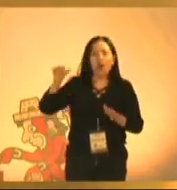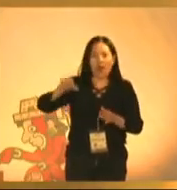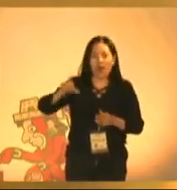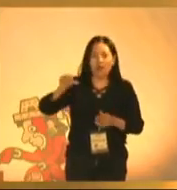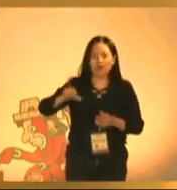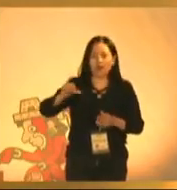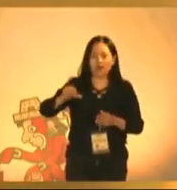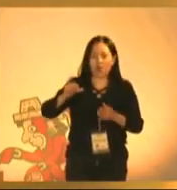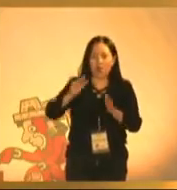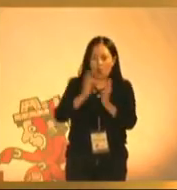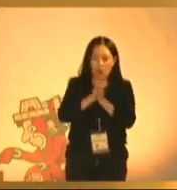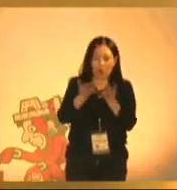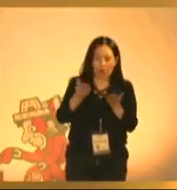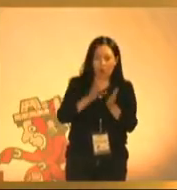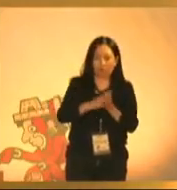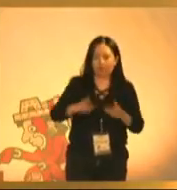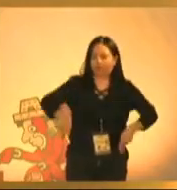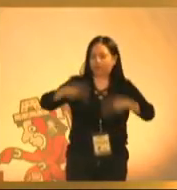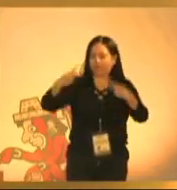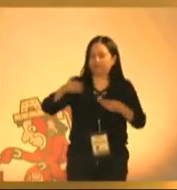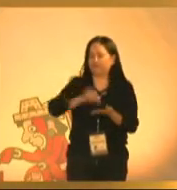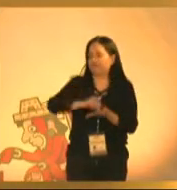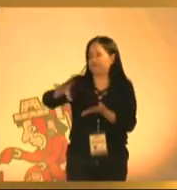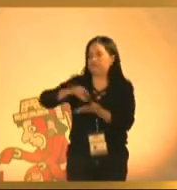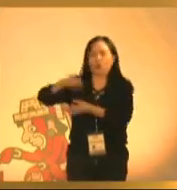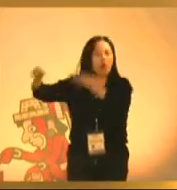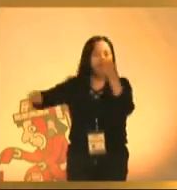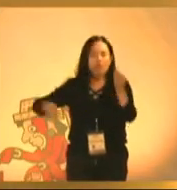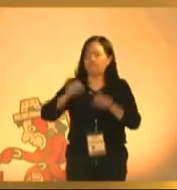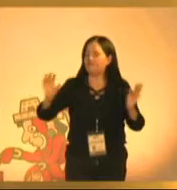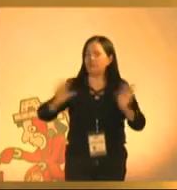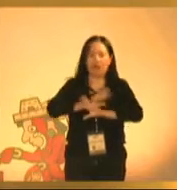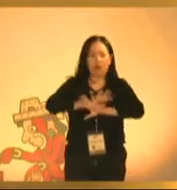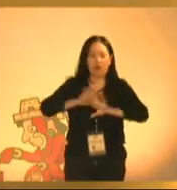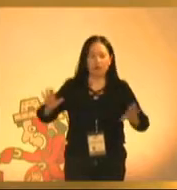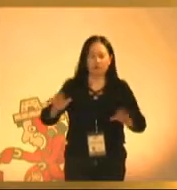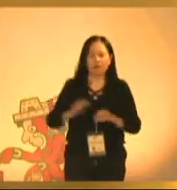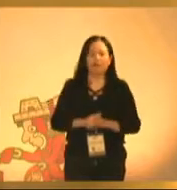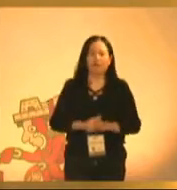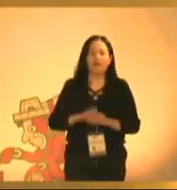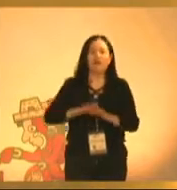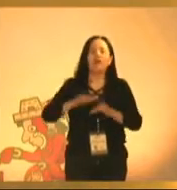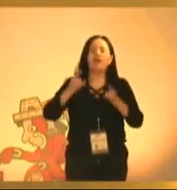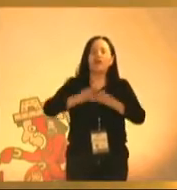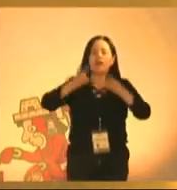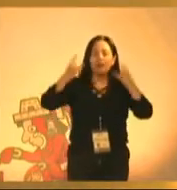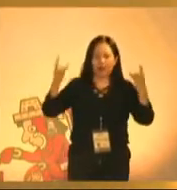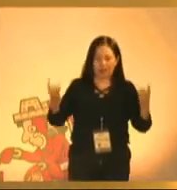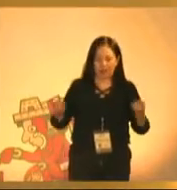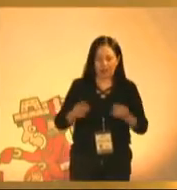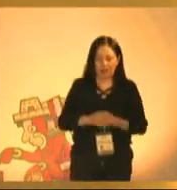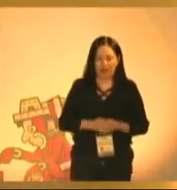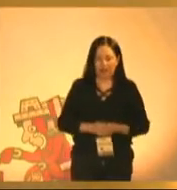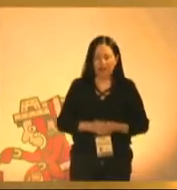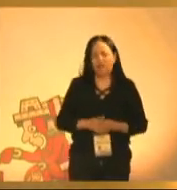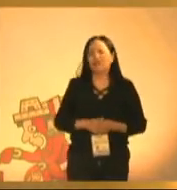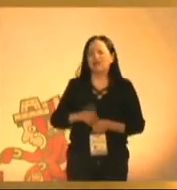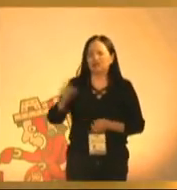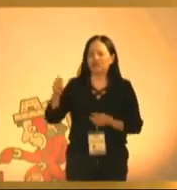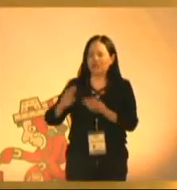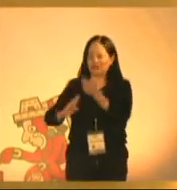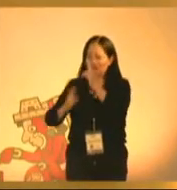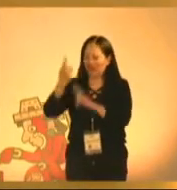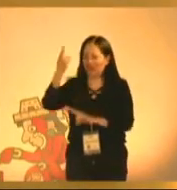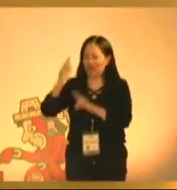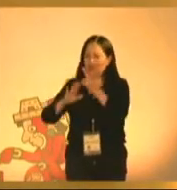libro y voló y era un tomo sigue logrando de su de este tamaño la historia del más contrarrevolucionario de